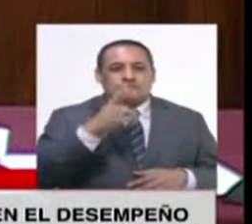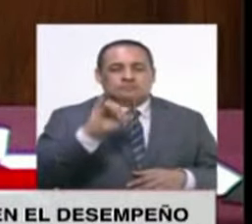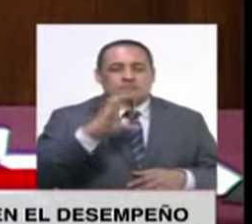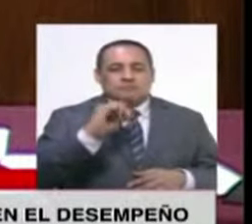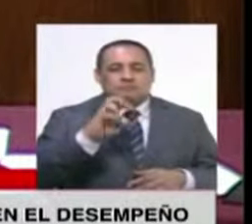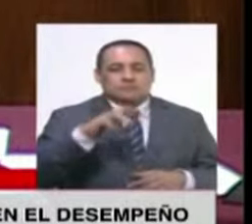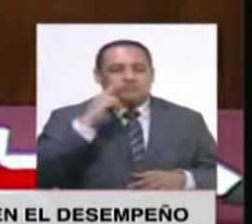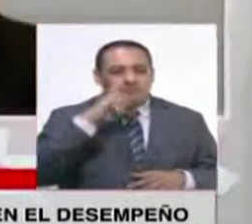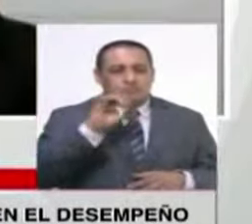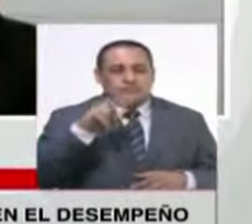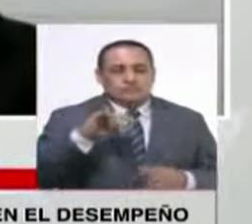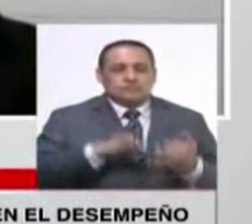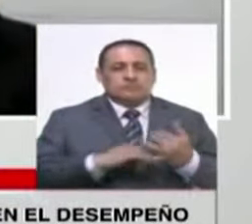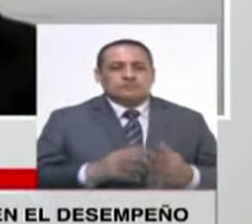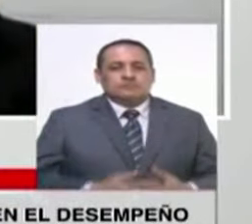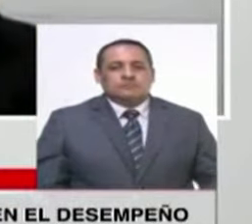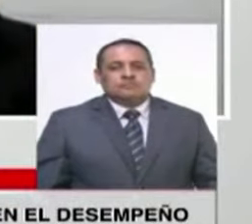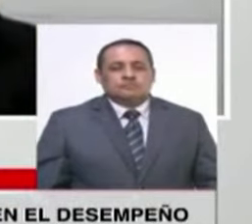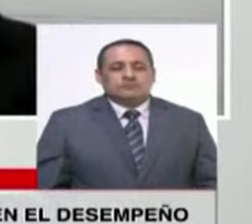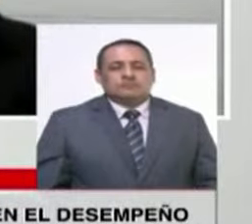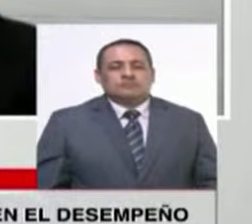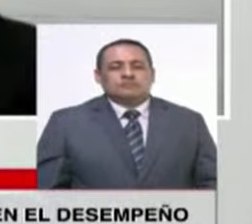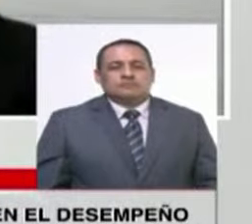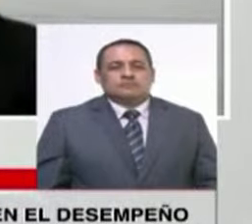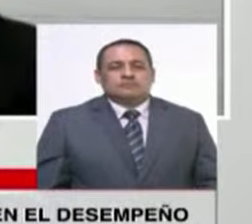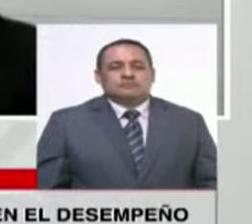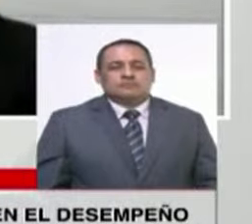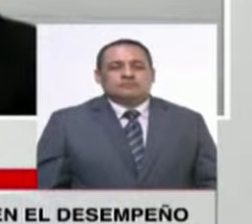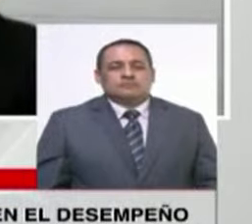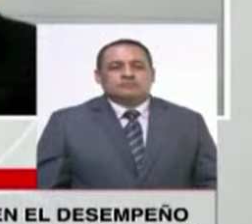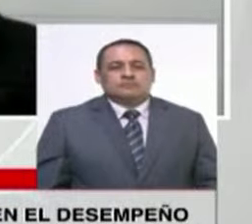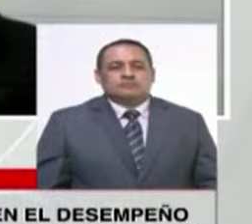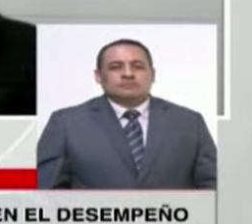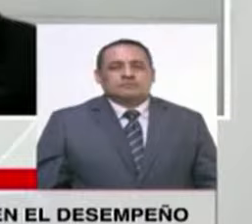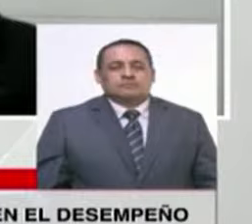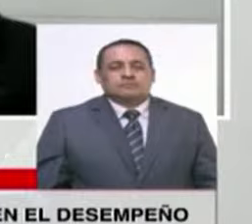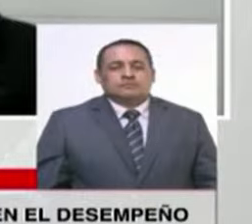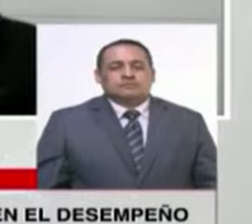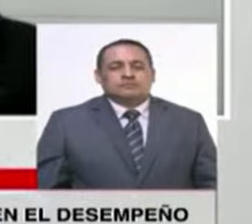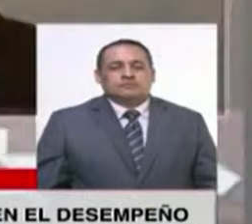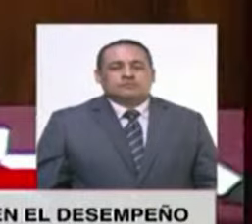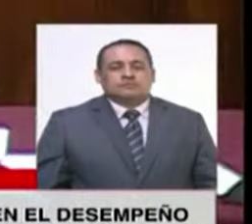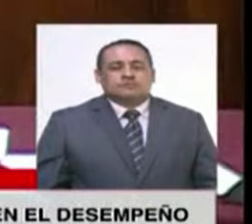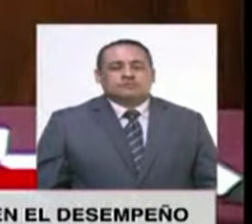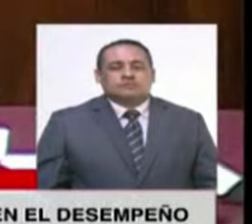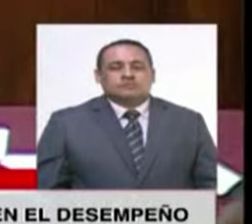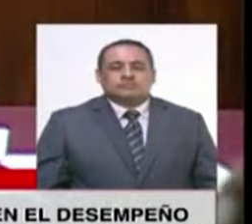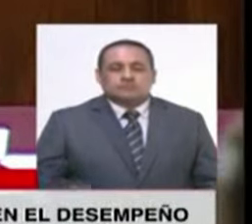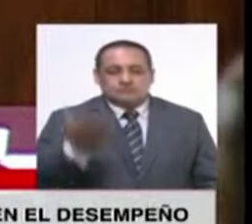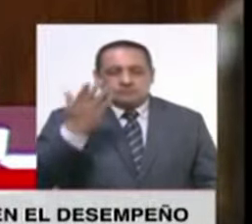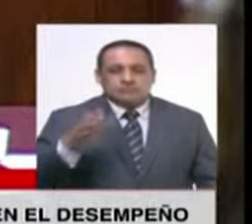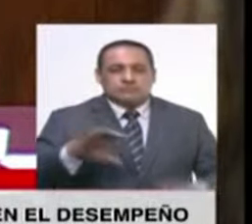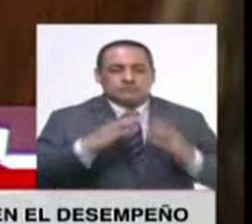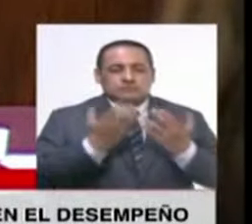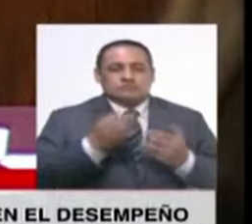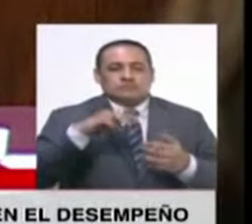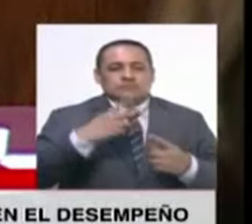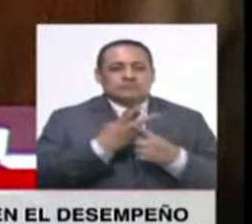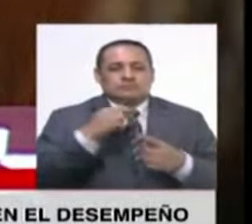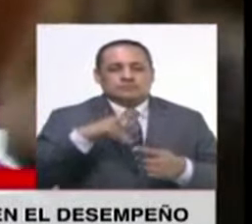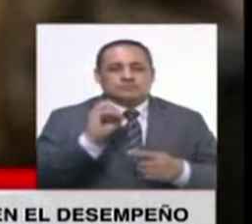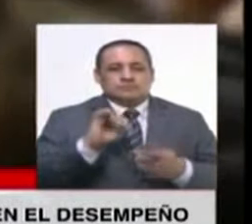Miones? Señor presidente, pedí la palabra. Ok, congresista Moyano.